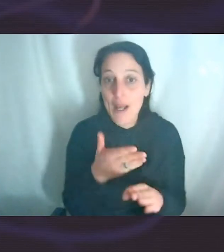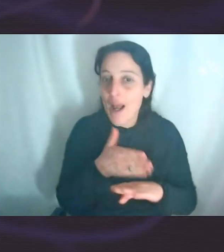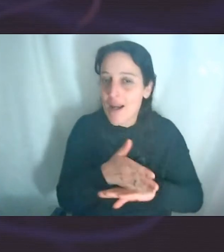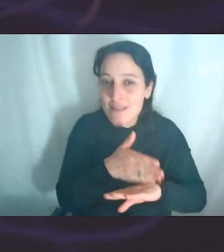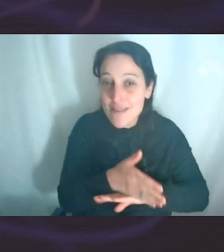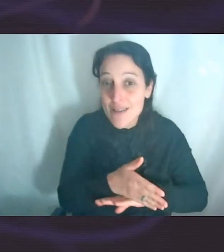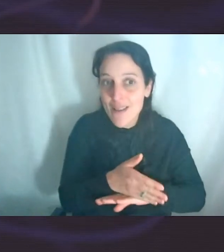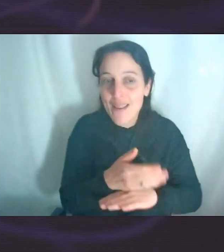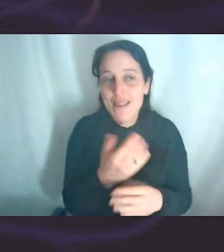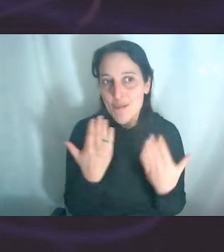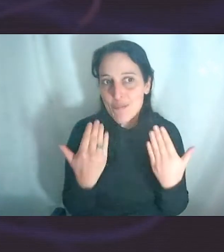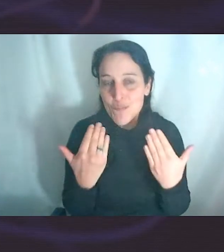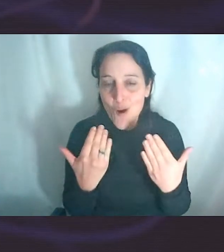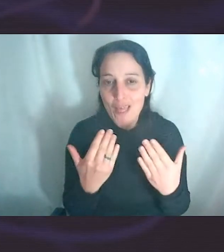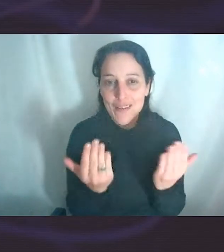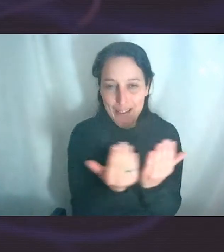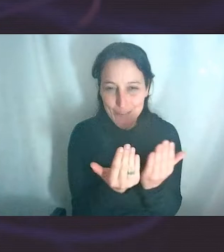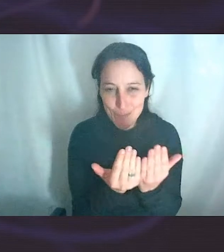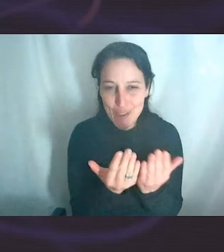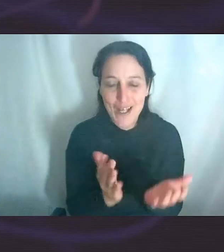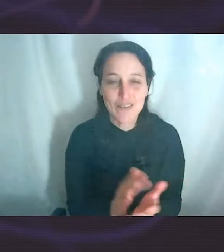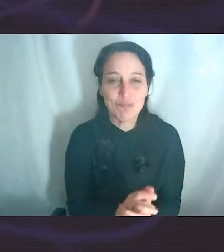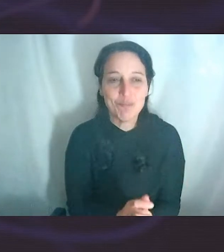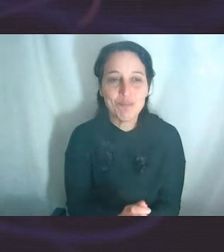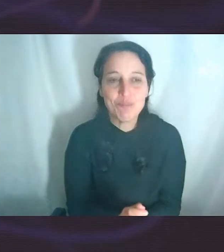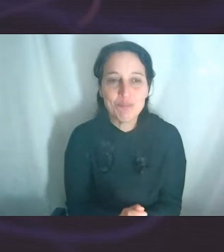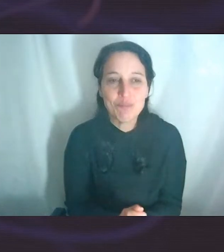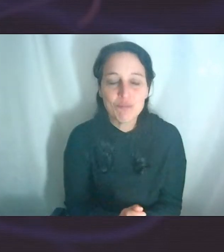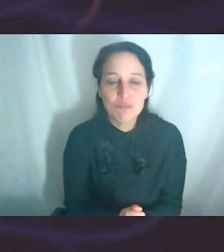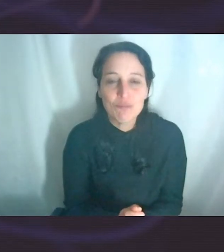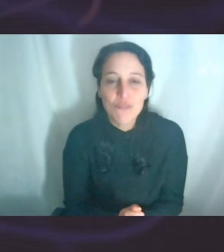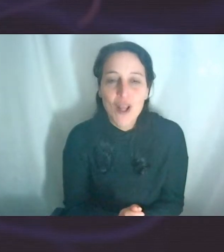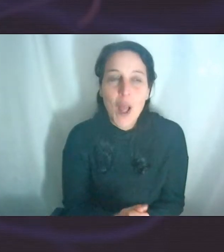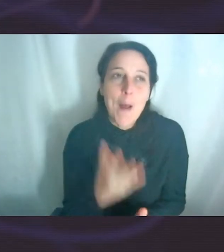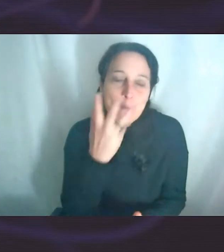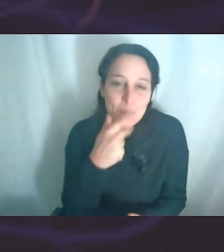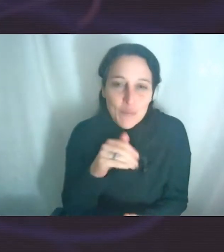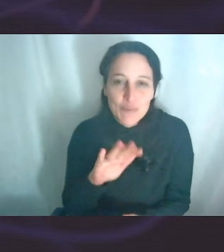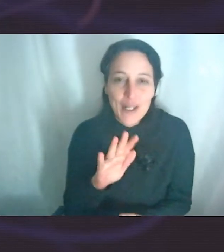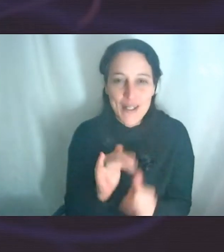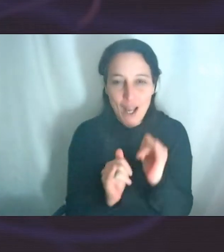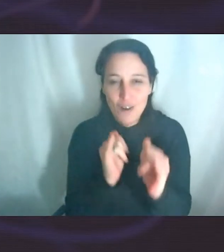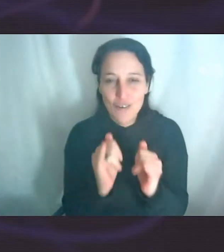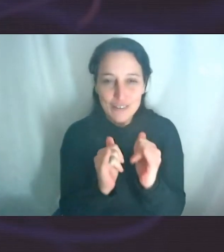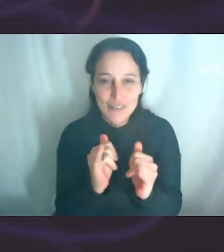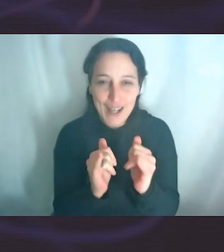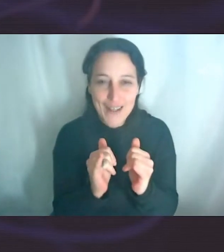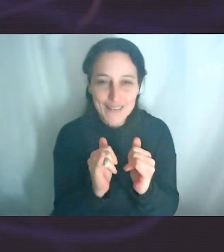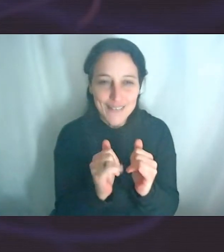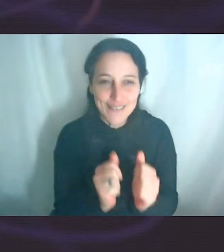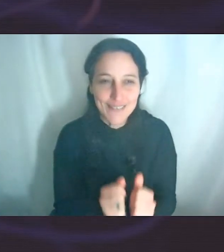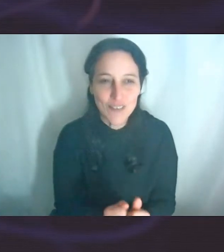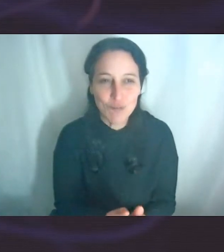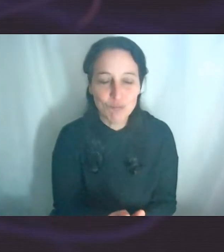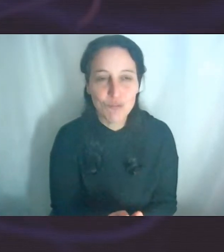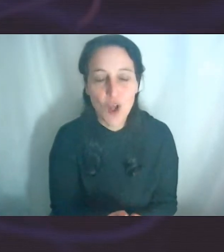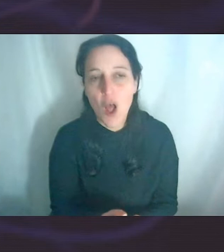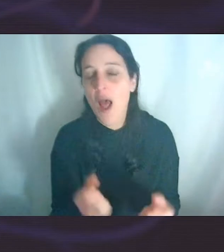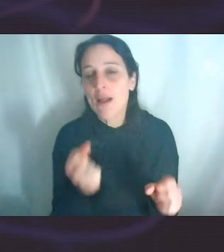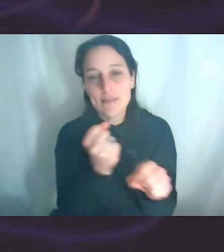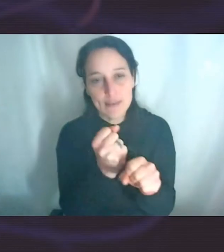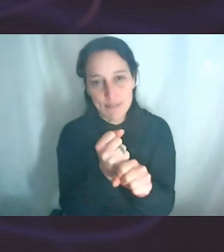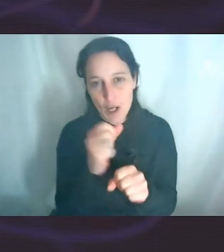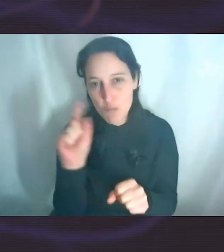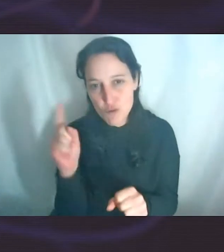más oportunidades. Algo que también me gustaría decir es que, por supuesto que no trabajamos solos, nos conectamos con